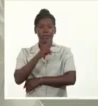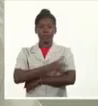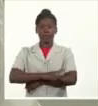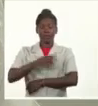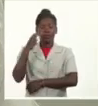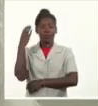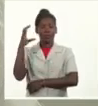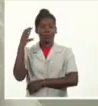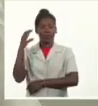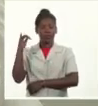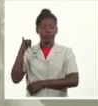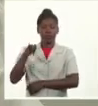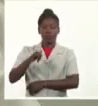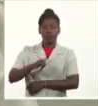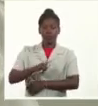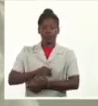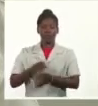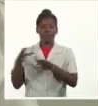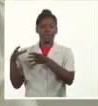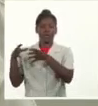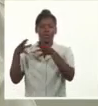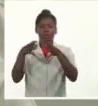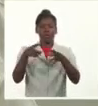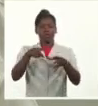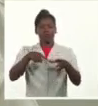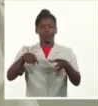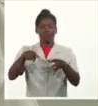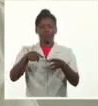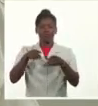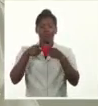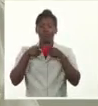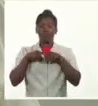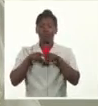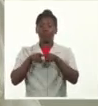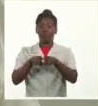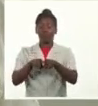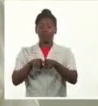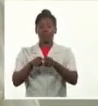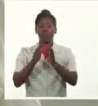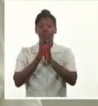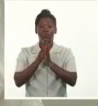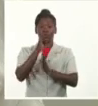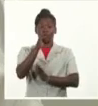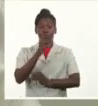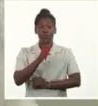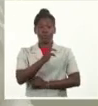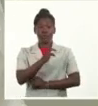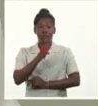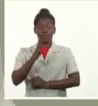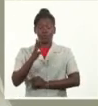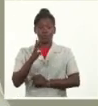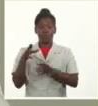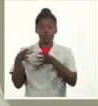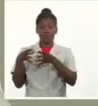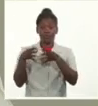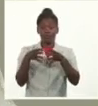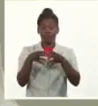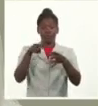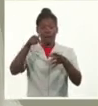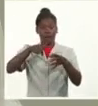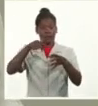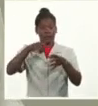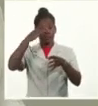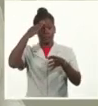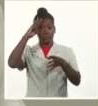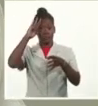Colombia. En compañía del doctor Iván Cepeda y el señor alto comisionado Danilo Rueda, fuimos recibidos